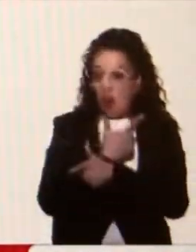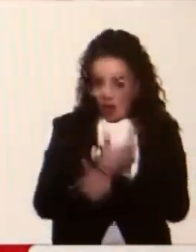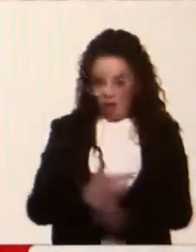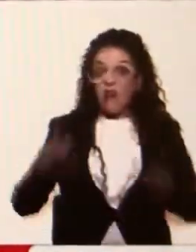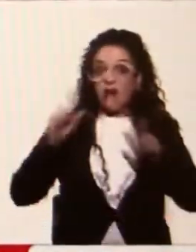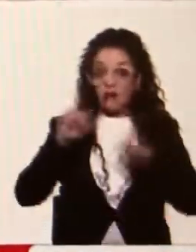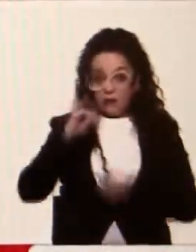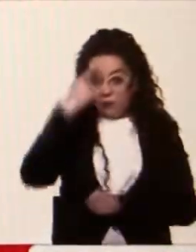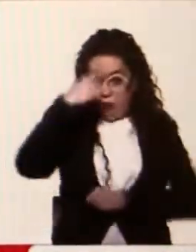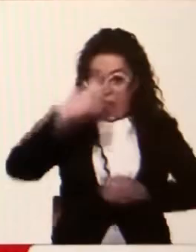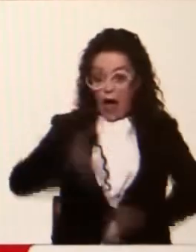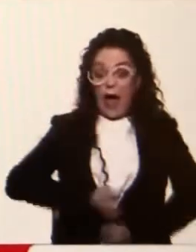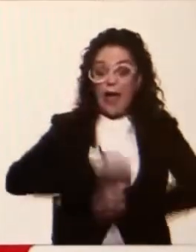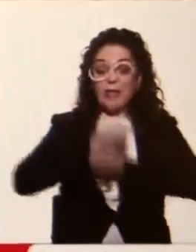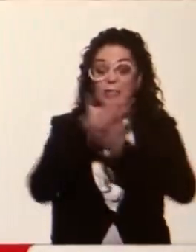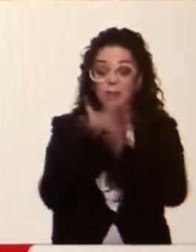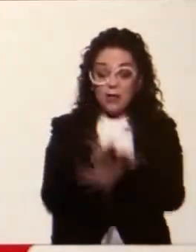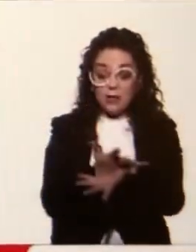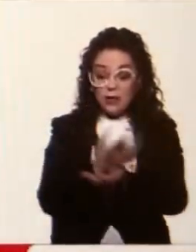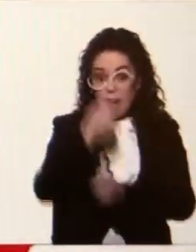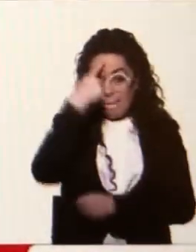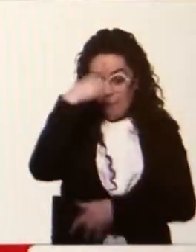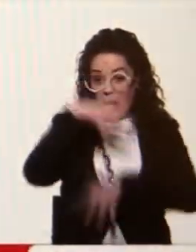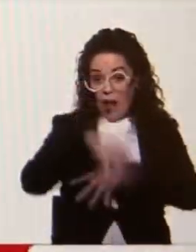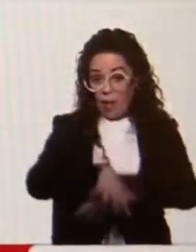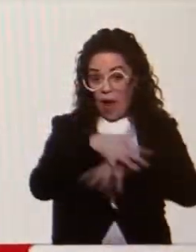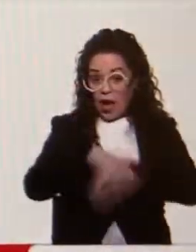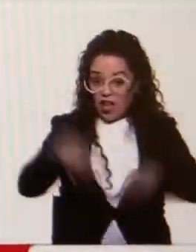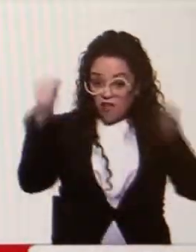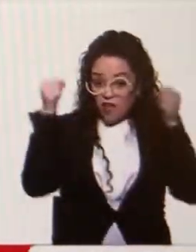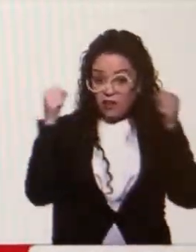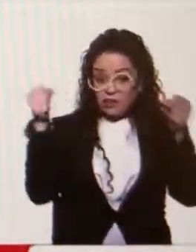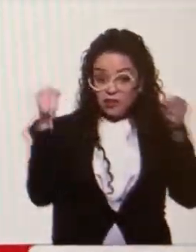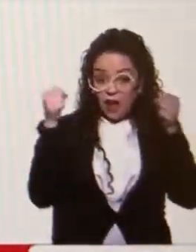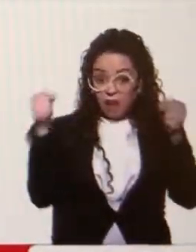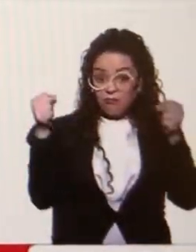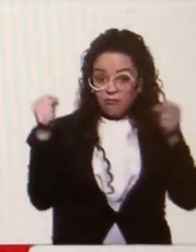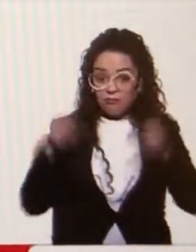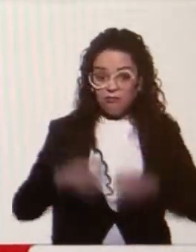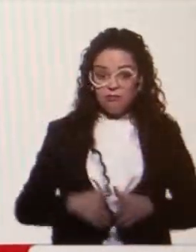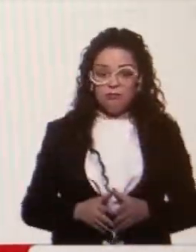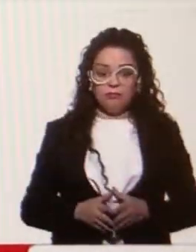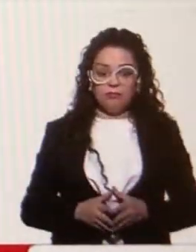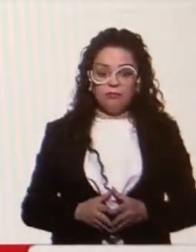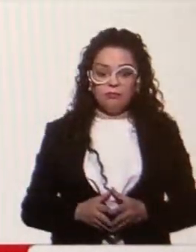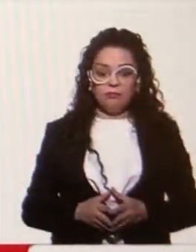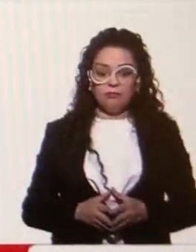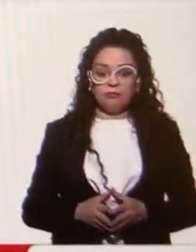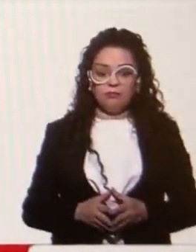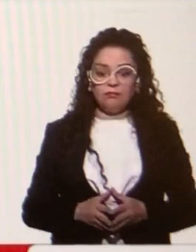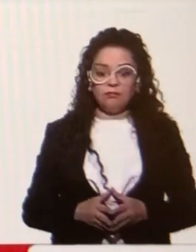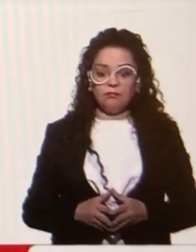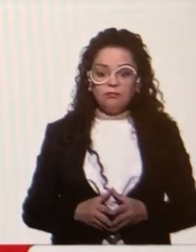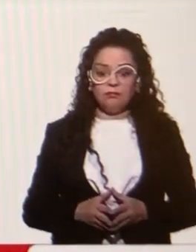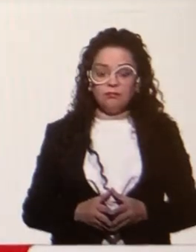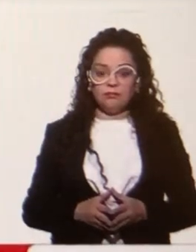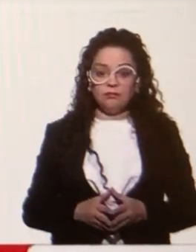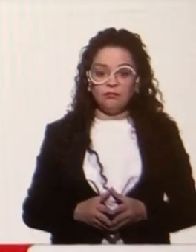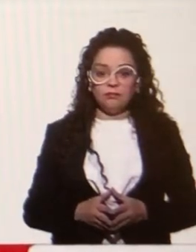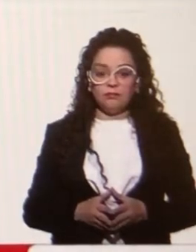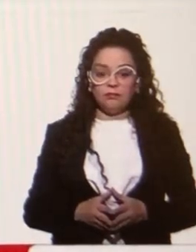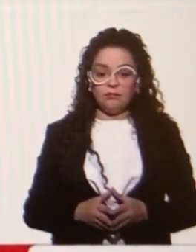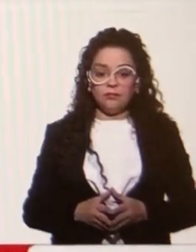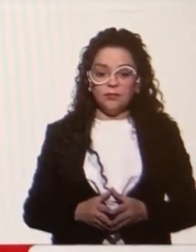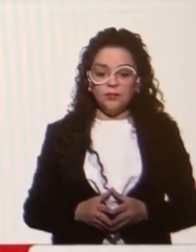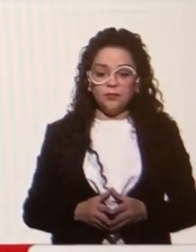poder judicial no controla al presidente ni a los jueces ni a los magistrados ni a los ministros no